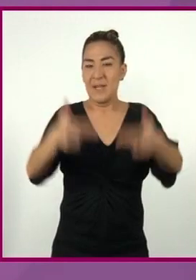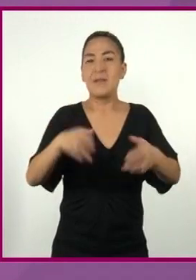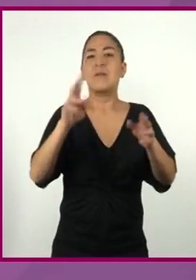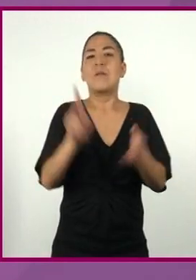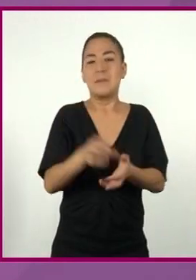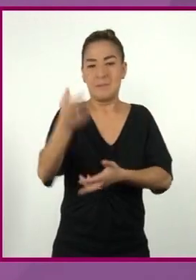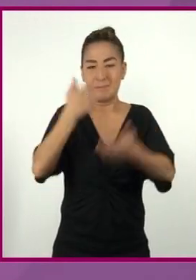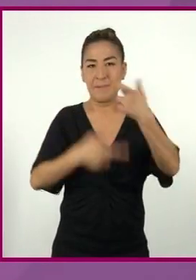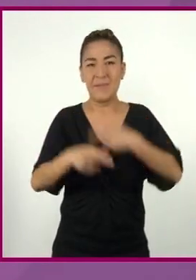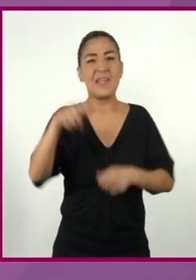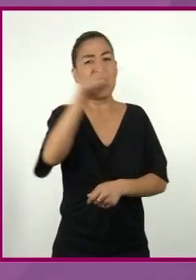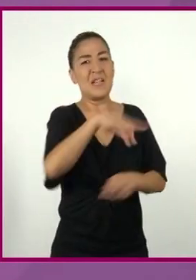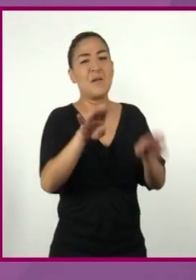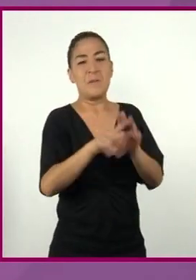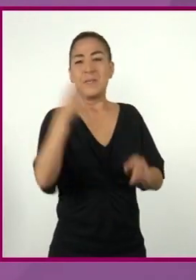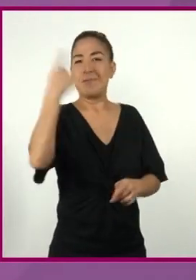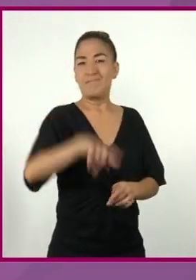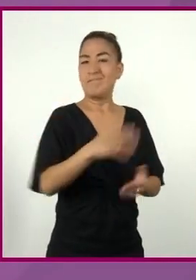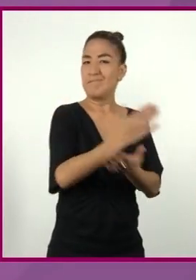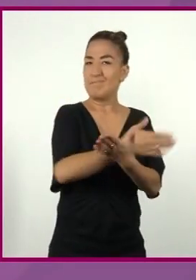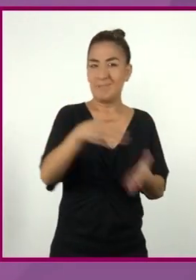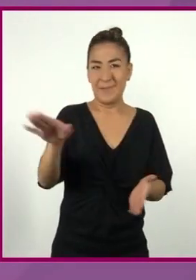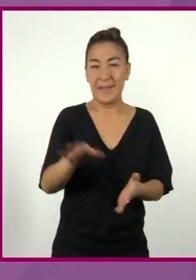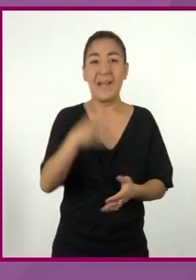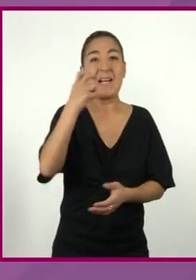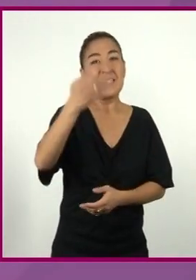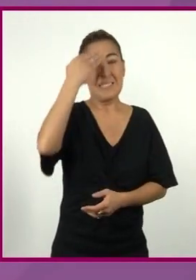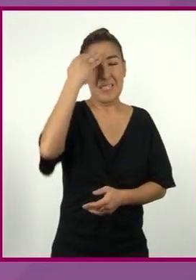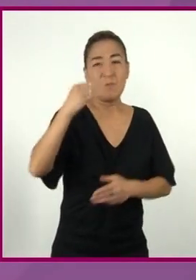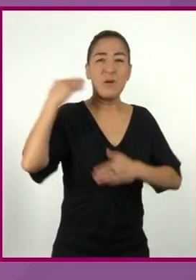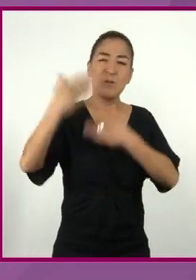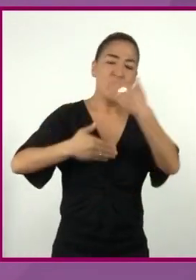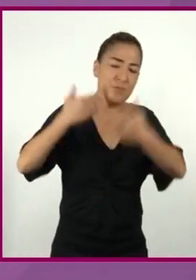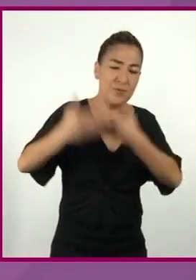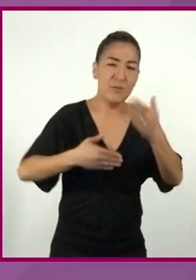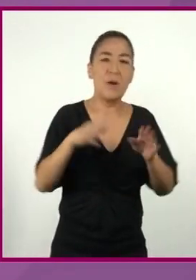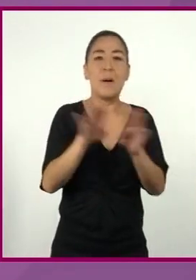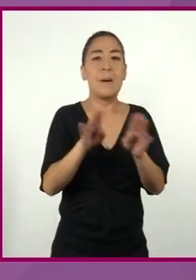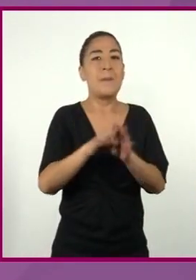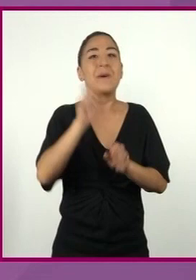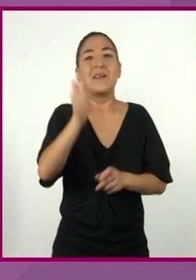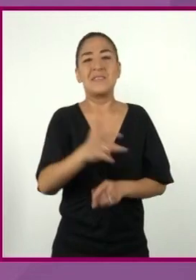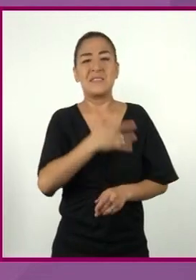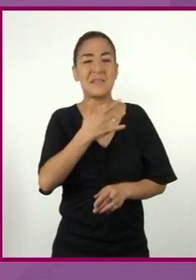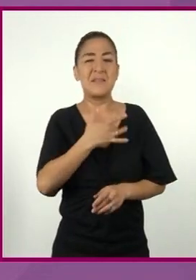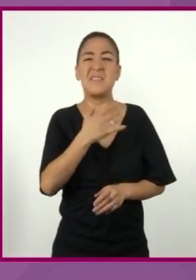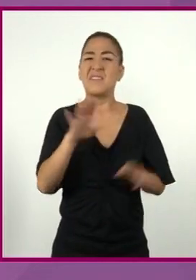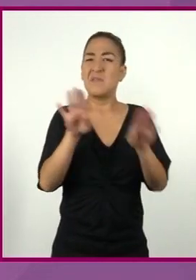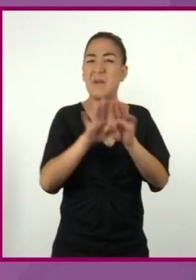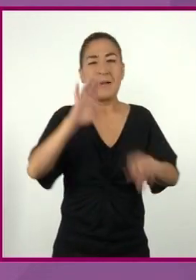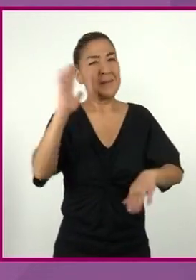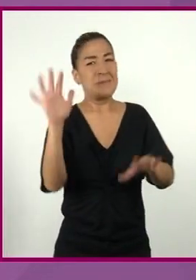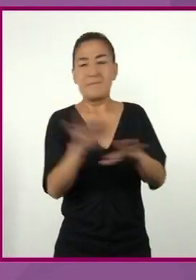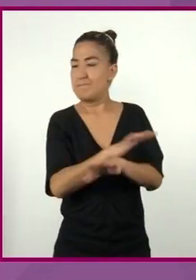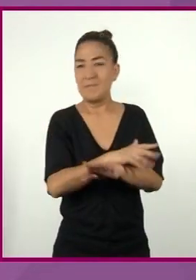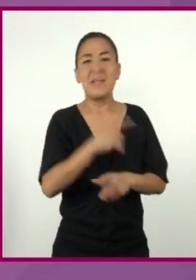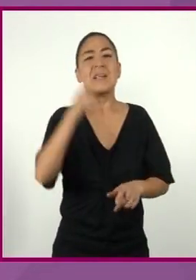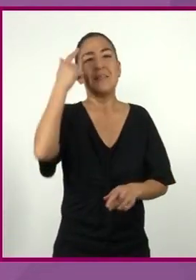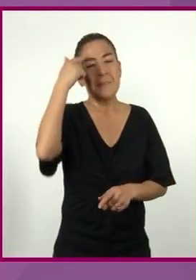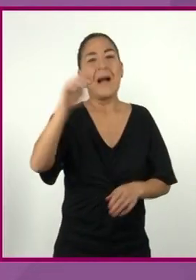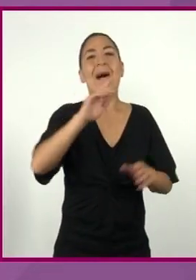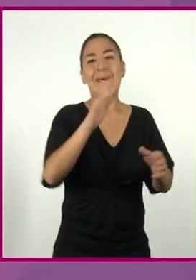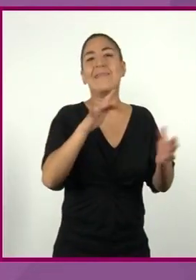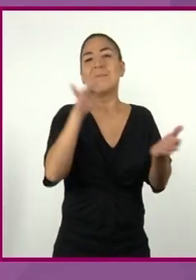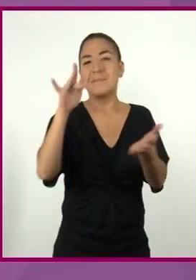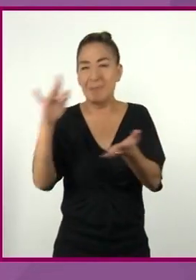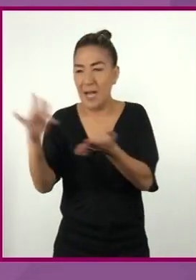pueblo del yugo de Azcapotzalco. Y aunque el tiempo pasó, su anhelo nunca se marchitó. Un día tuvo una idea. Pidió ayuda a distintas